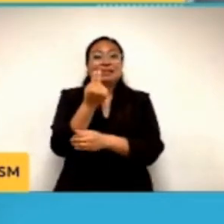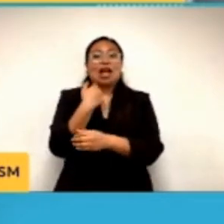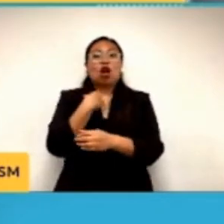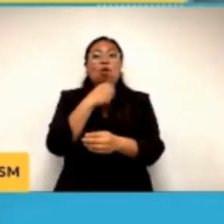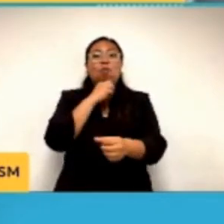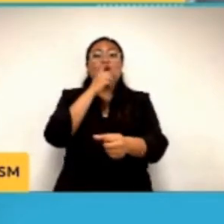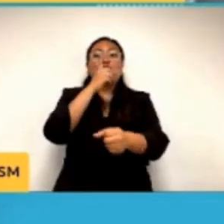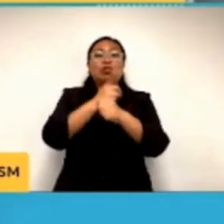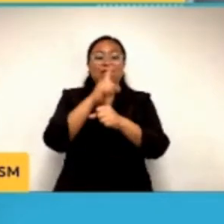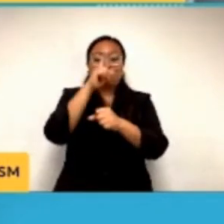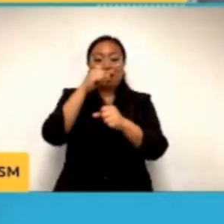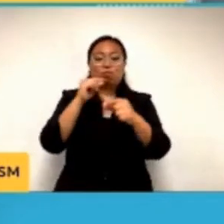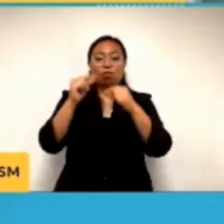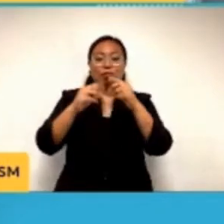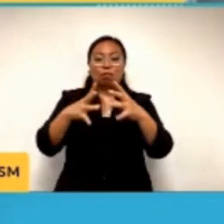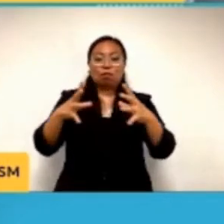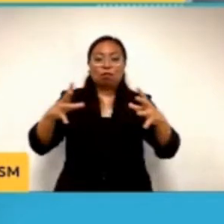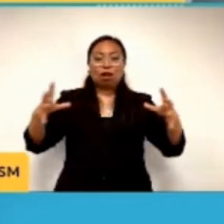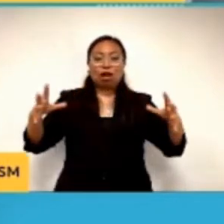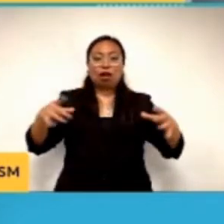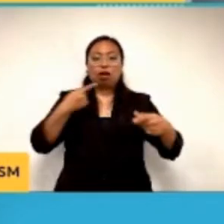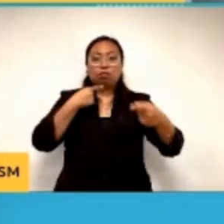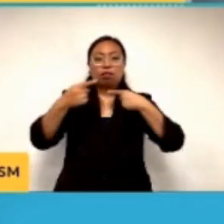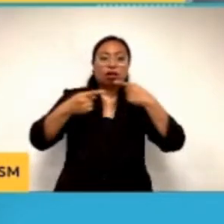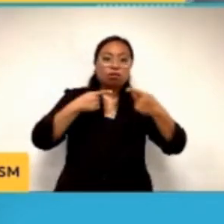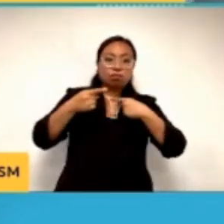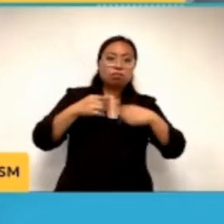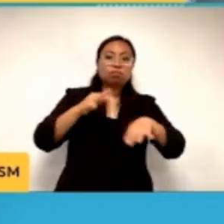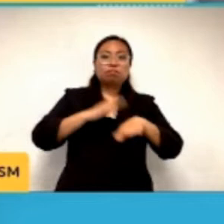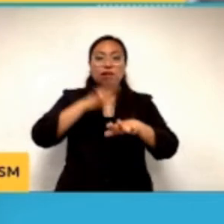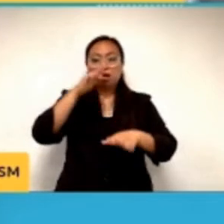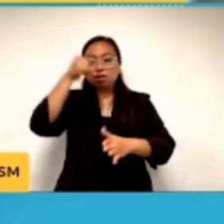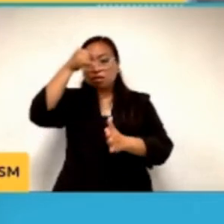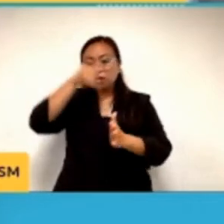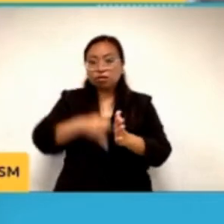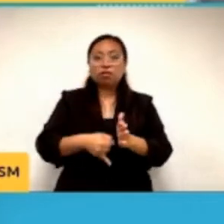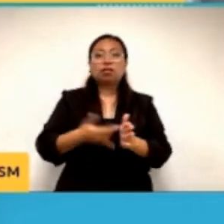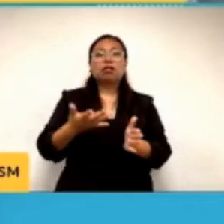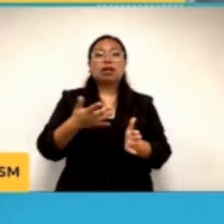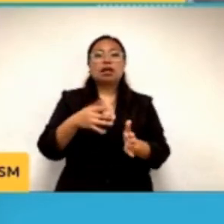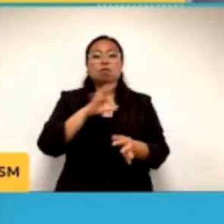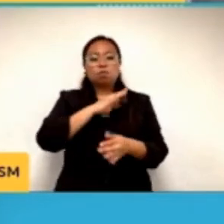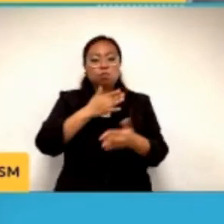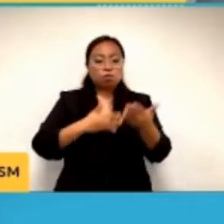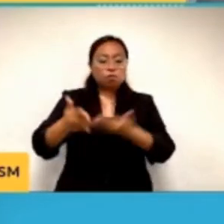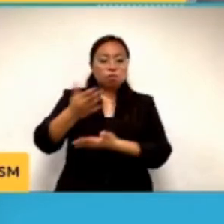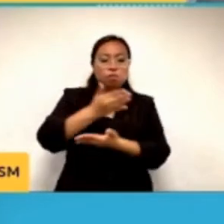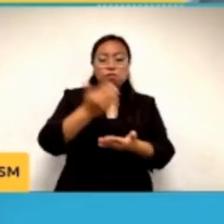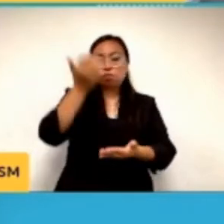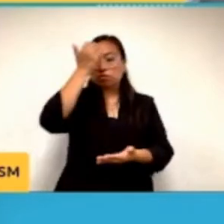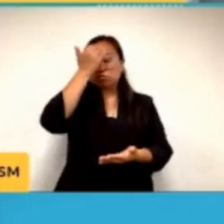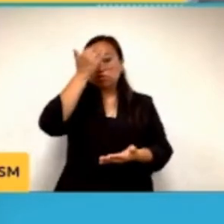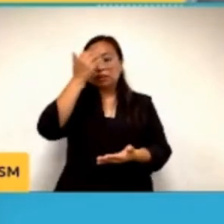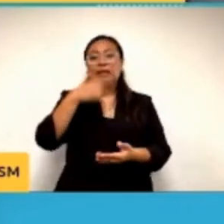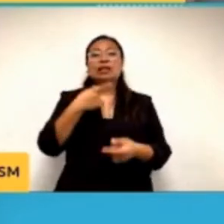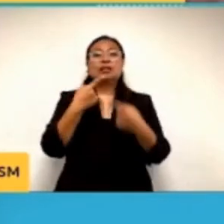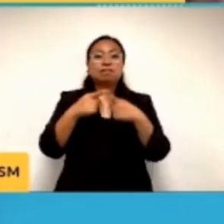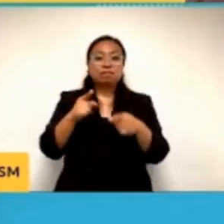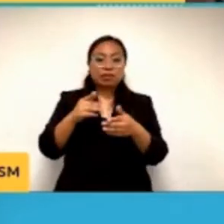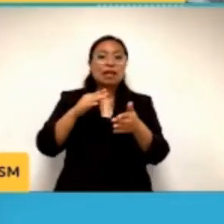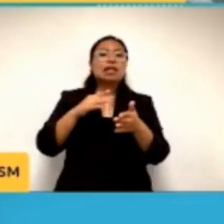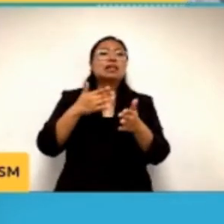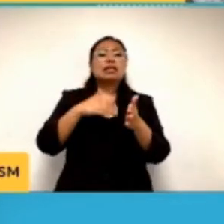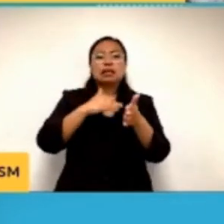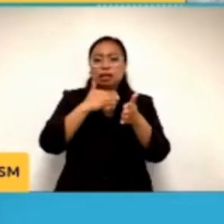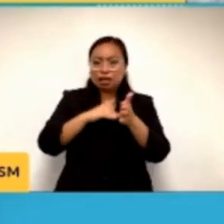generar espacios de discusión, en el que tú puedes compartir conocimiento, compartir recursos de valor que